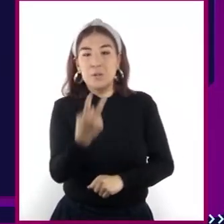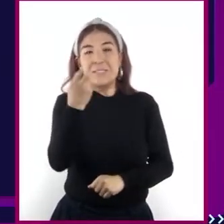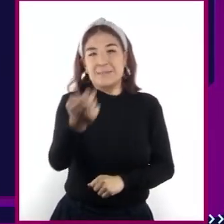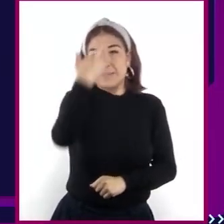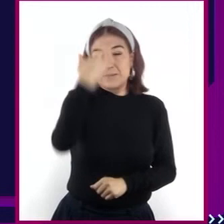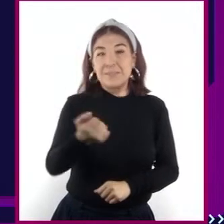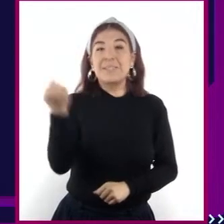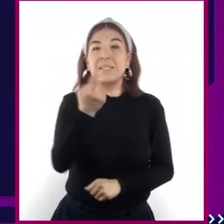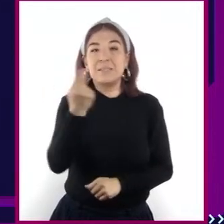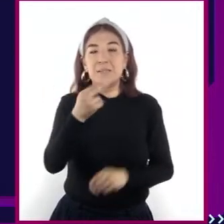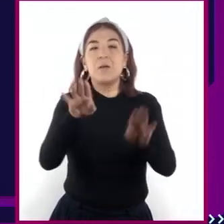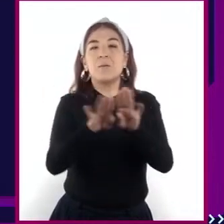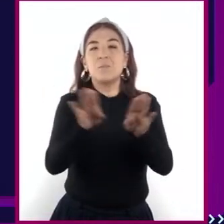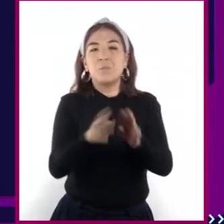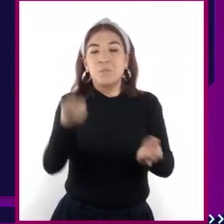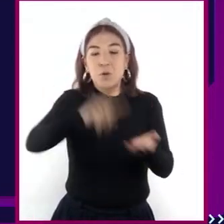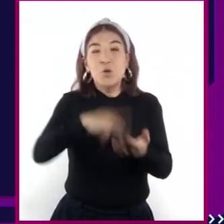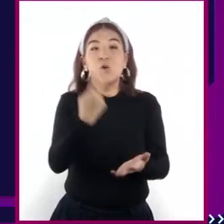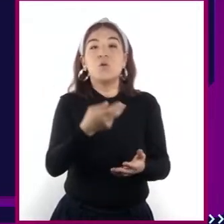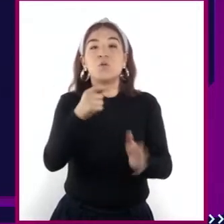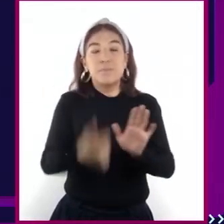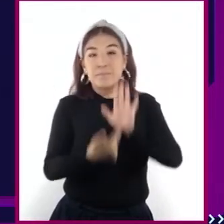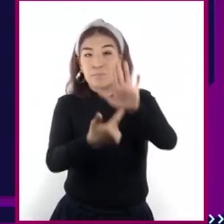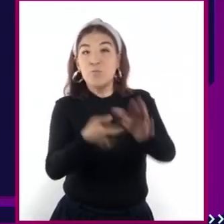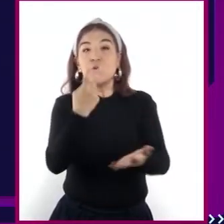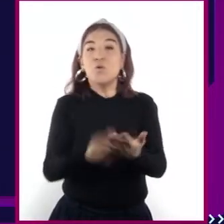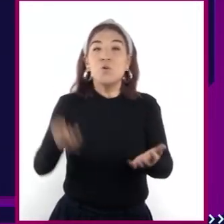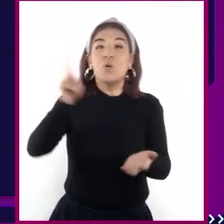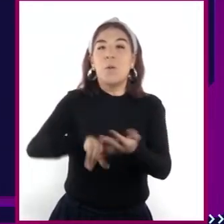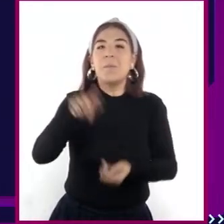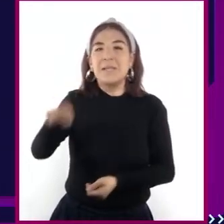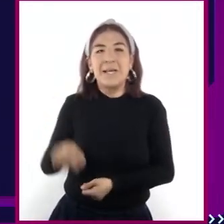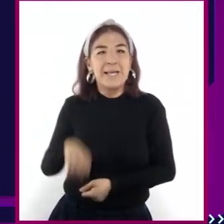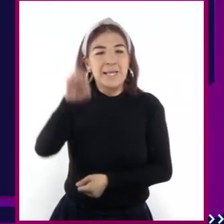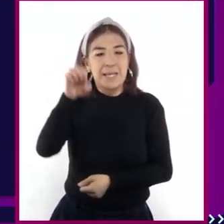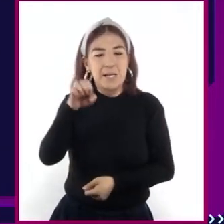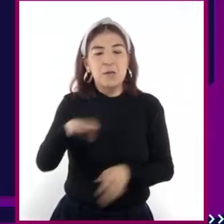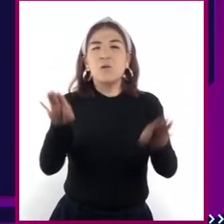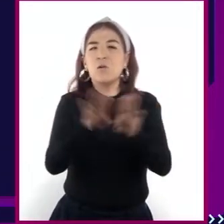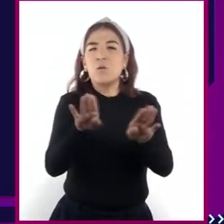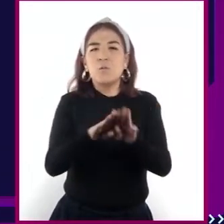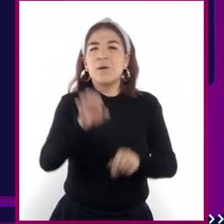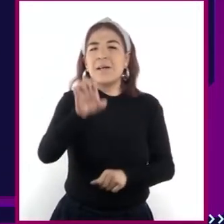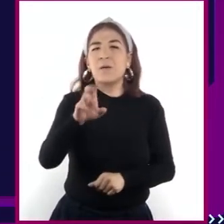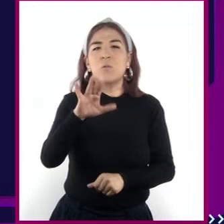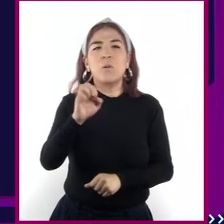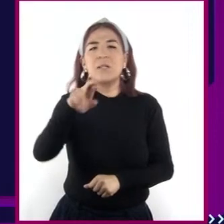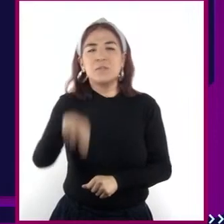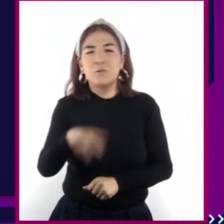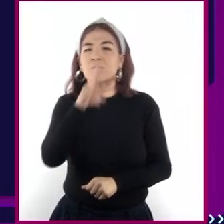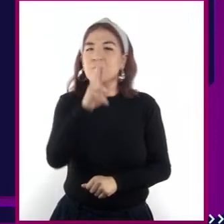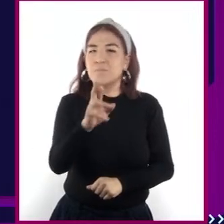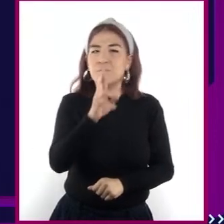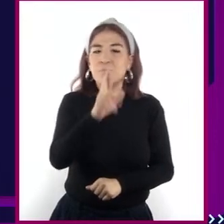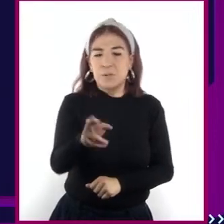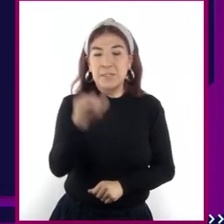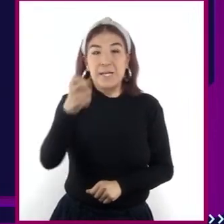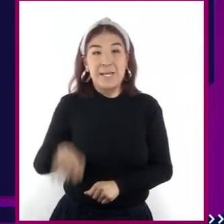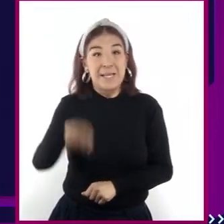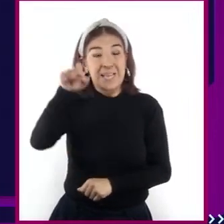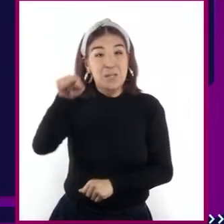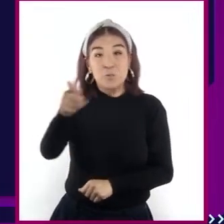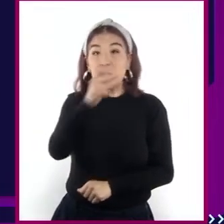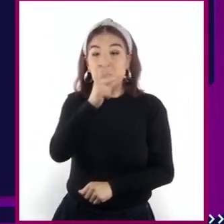que necesitamos expresar el doble de su edad. Para formar la ecuación del otro lado, representamos la edad del papá